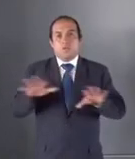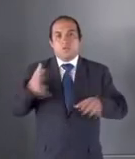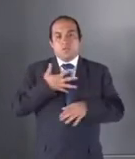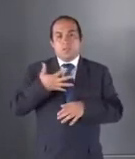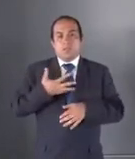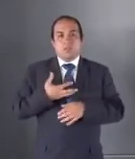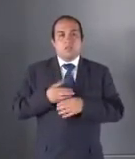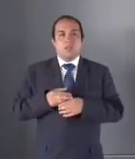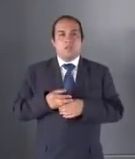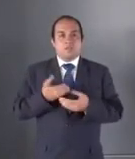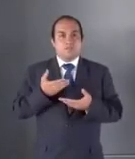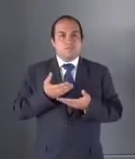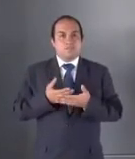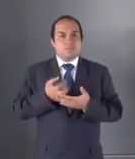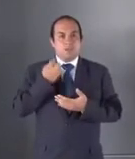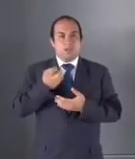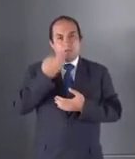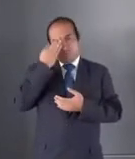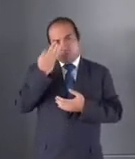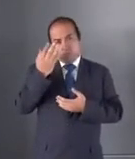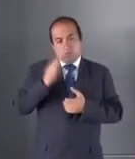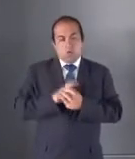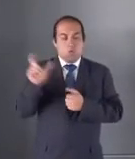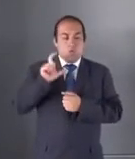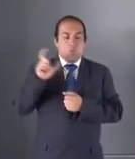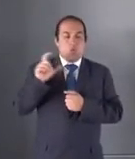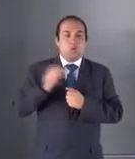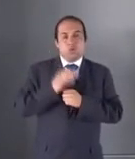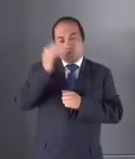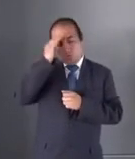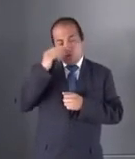el momento. Cuando se conoce de algún